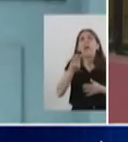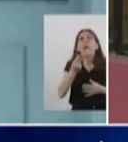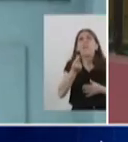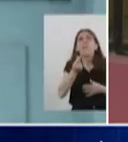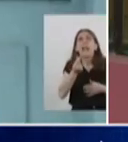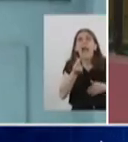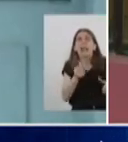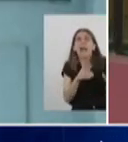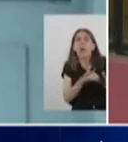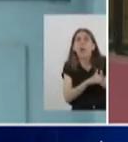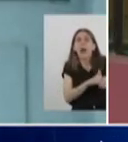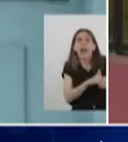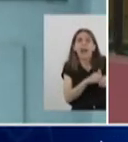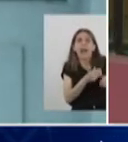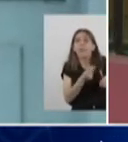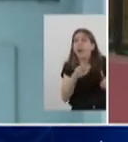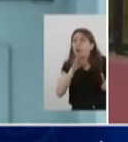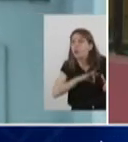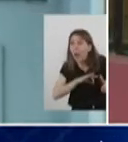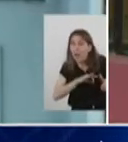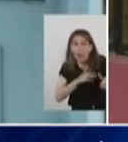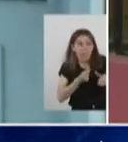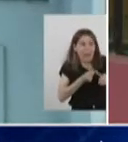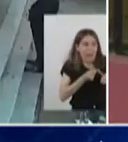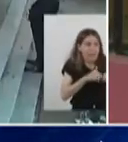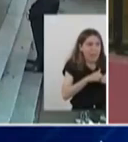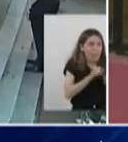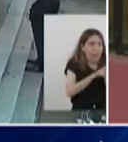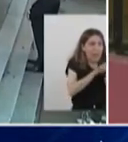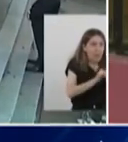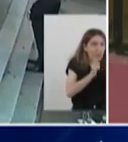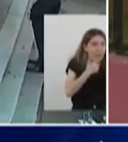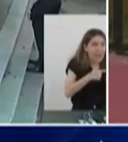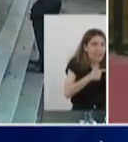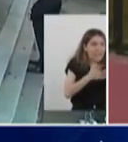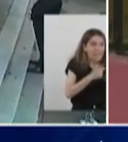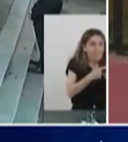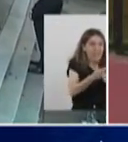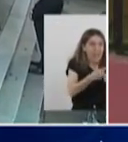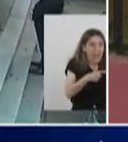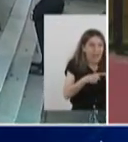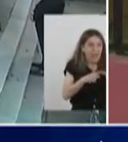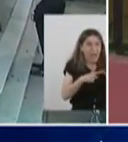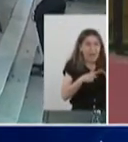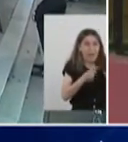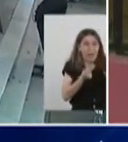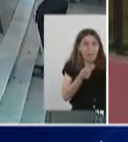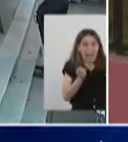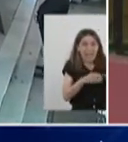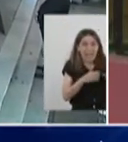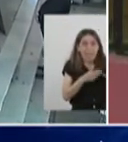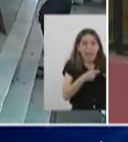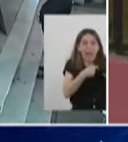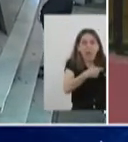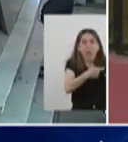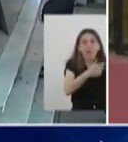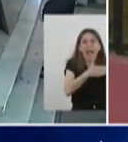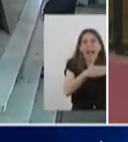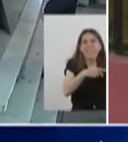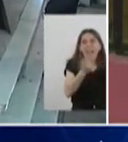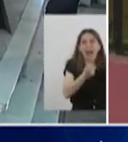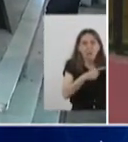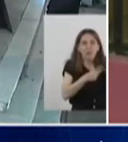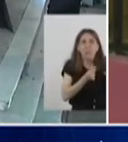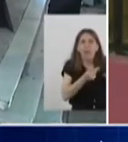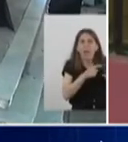de trazar un plan para la argentina llevamos dos años y ocho meses y no hay un plan es más se le ha dicho en algunas